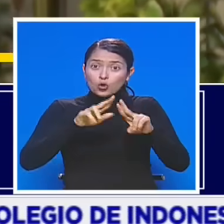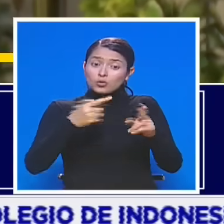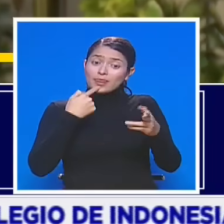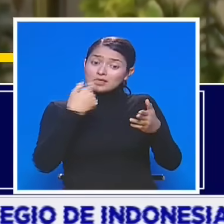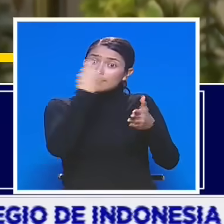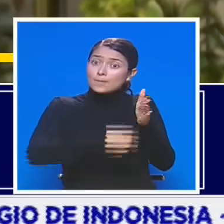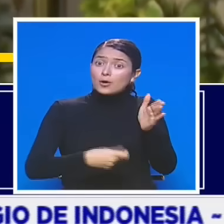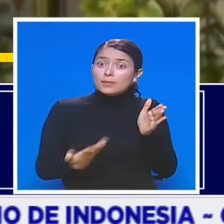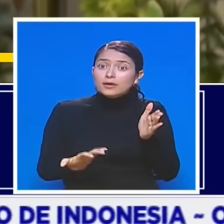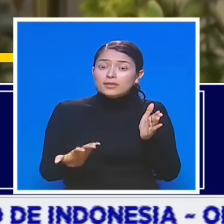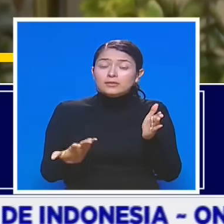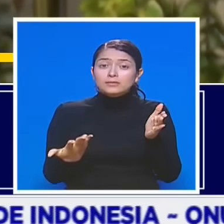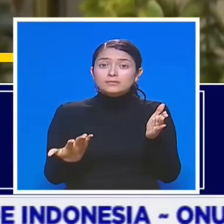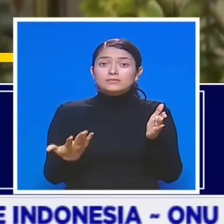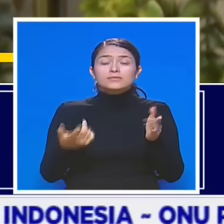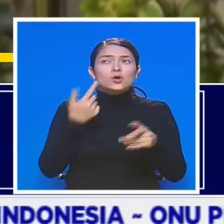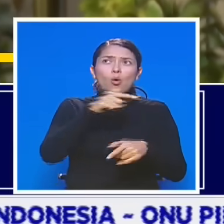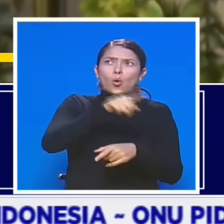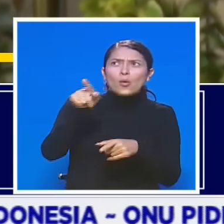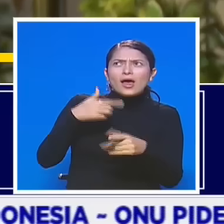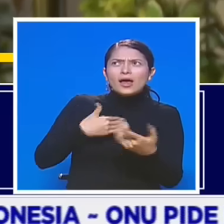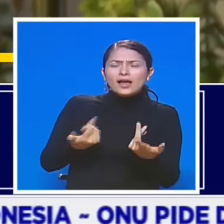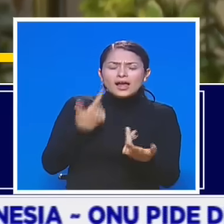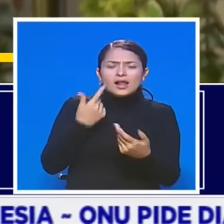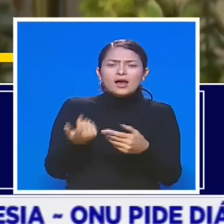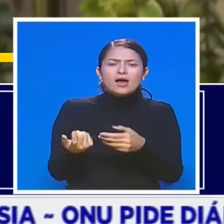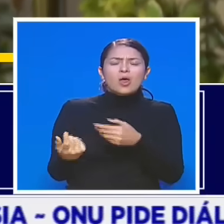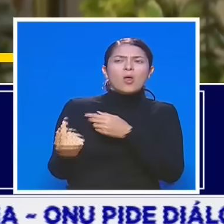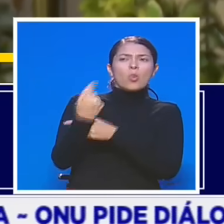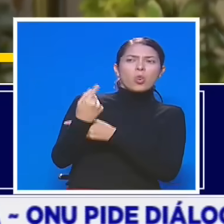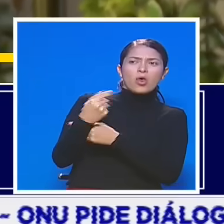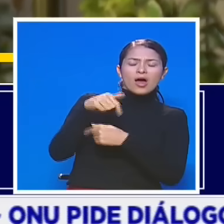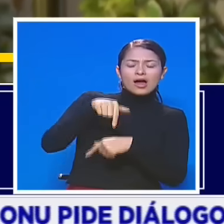se llegaran a atrever a agredir a nuestra patria,